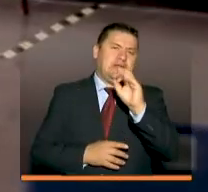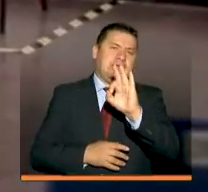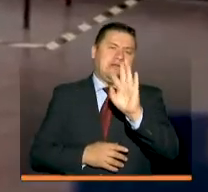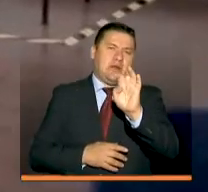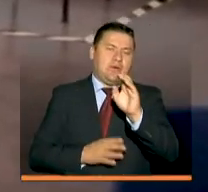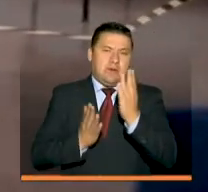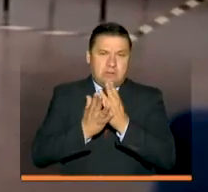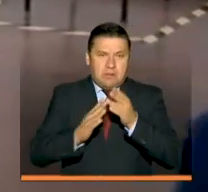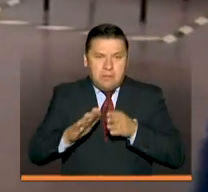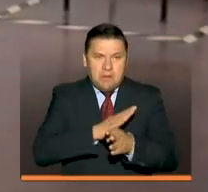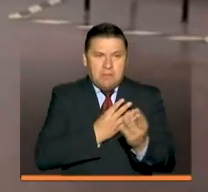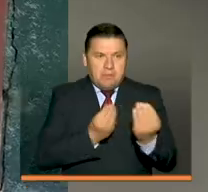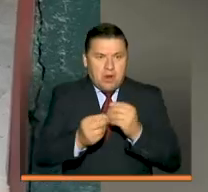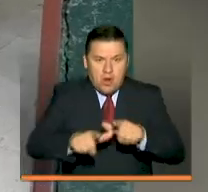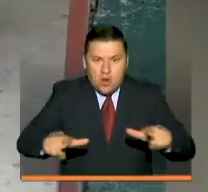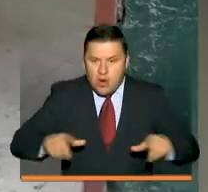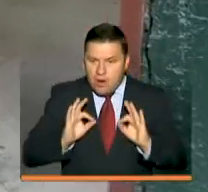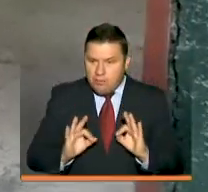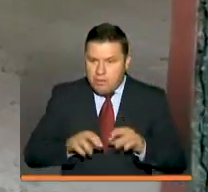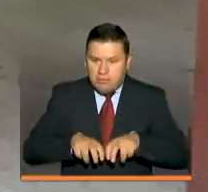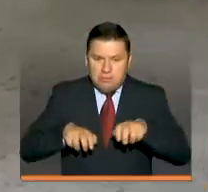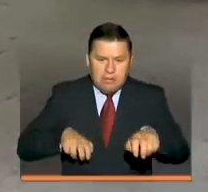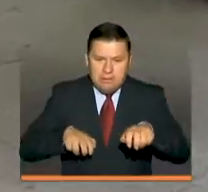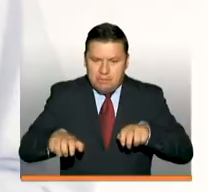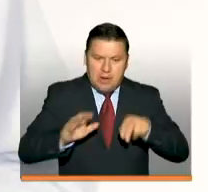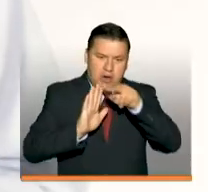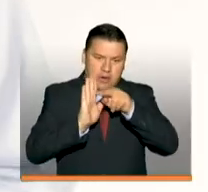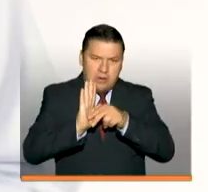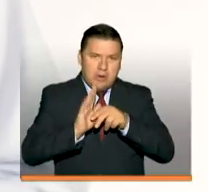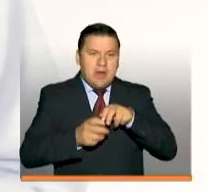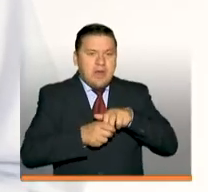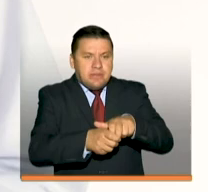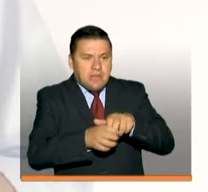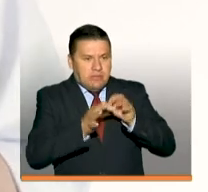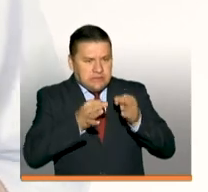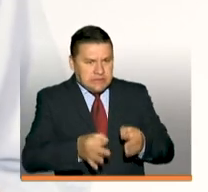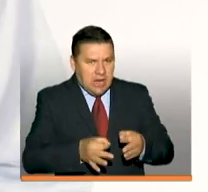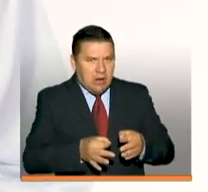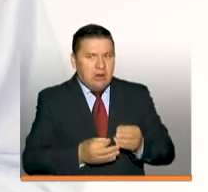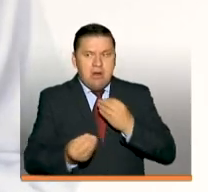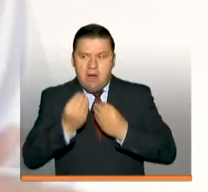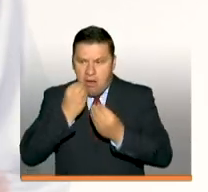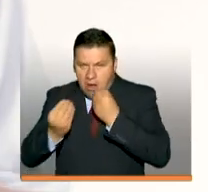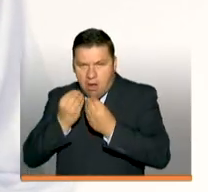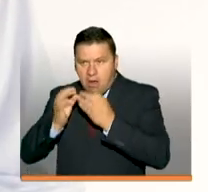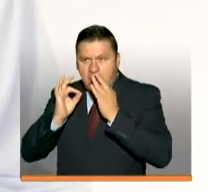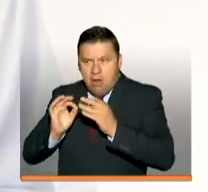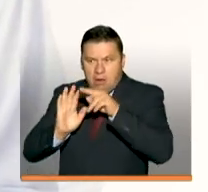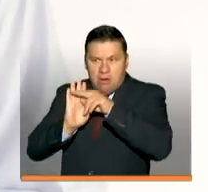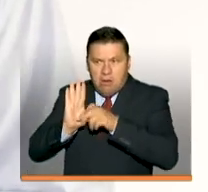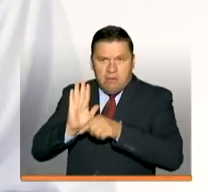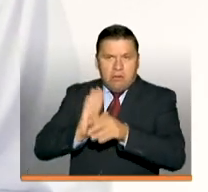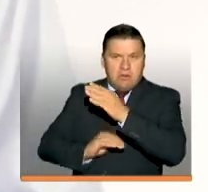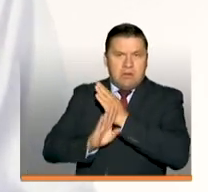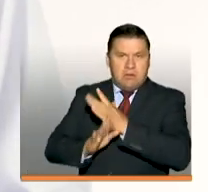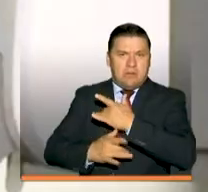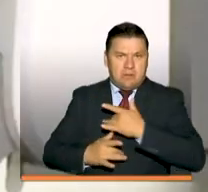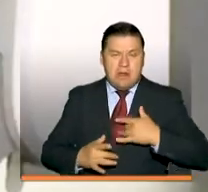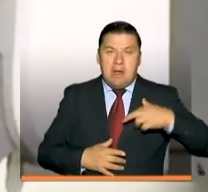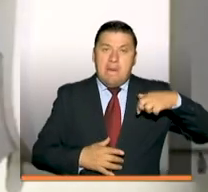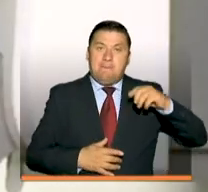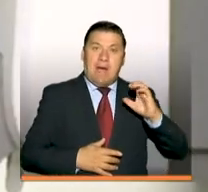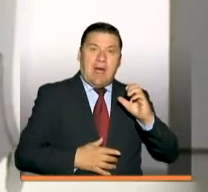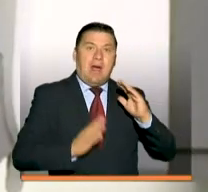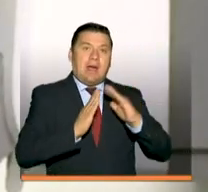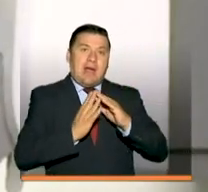estudiantes, acondicionamiento físico de cada aula, medios de transporte seguros, alimentación complementaria adicional al PAE que lo estamos